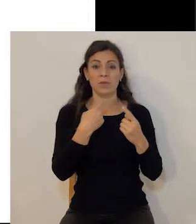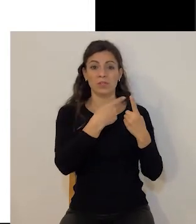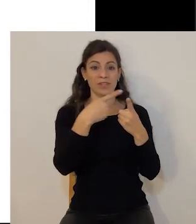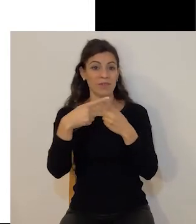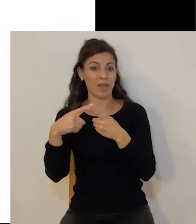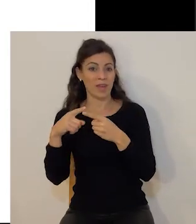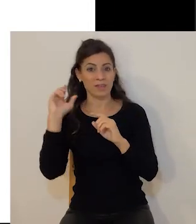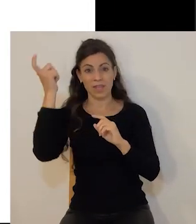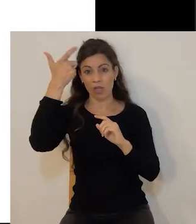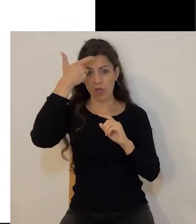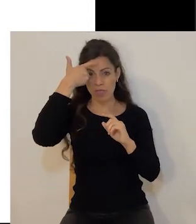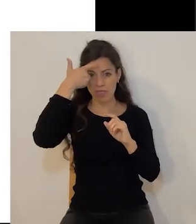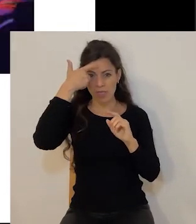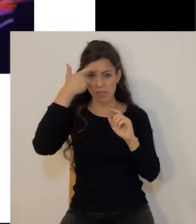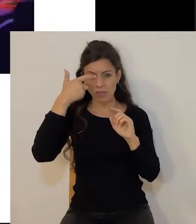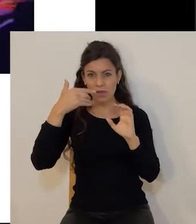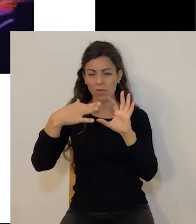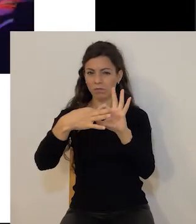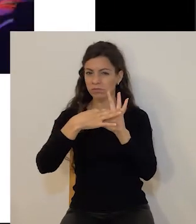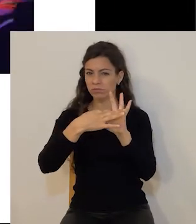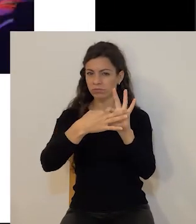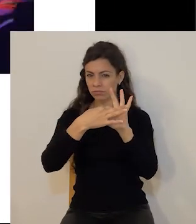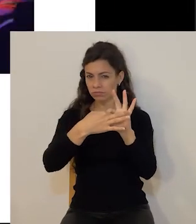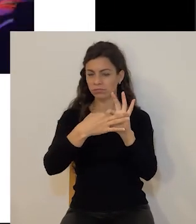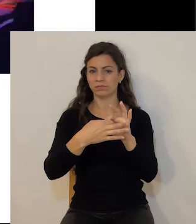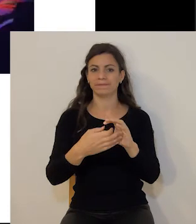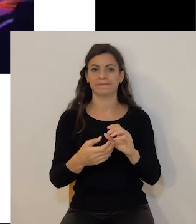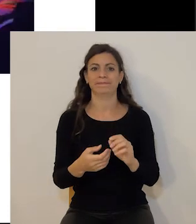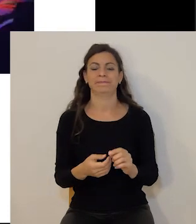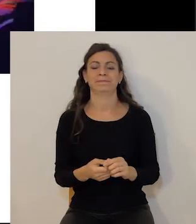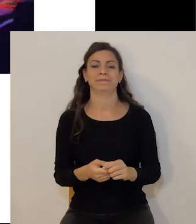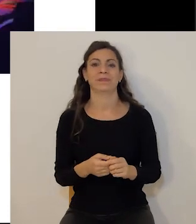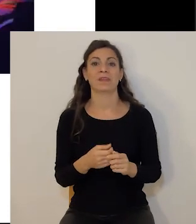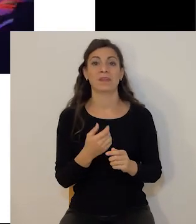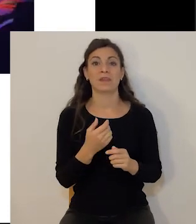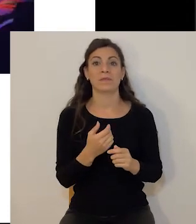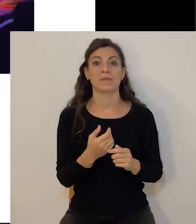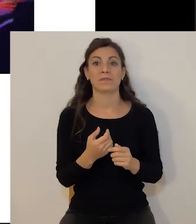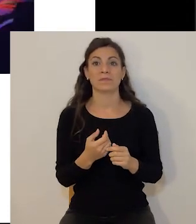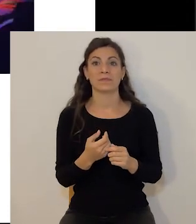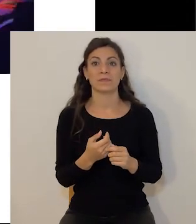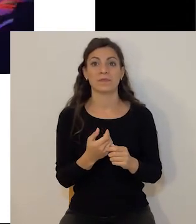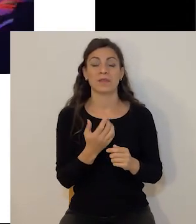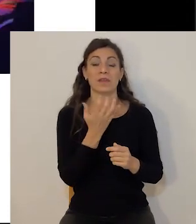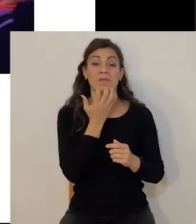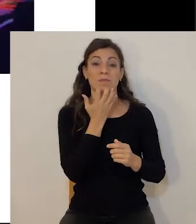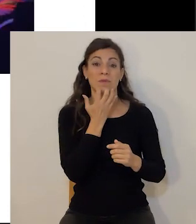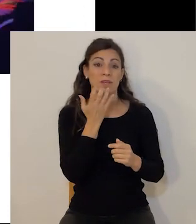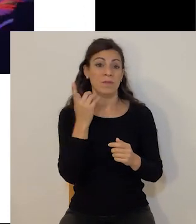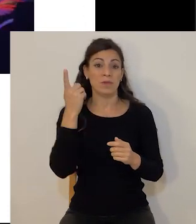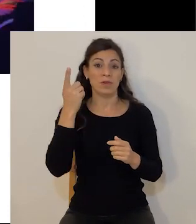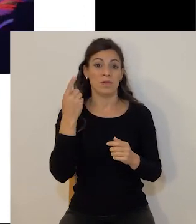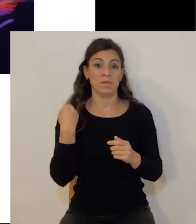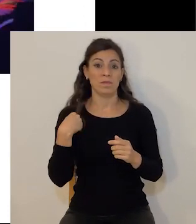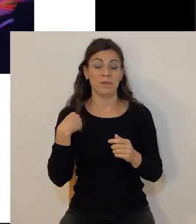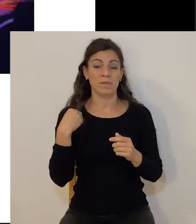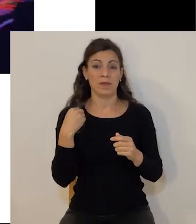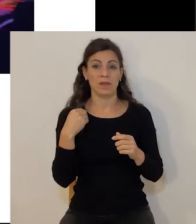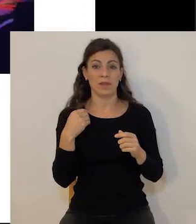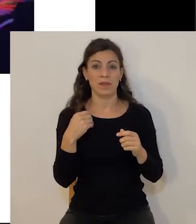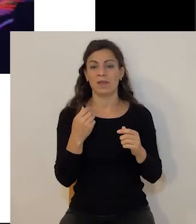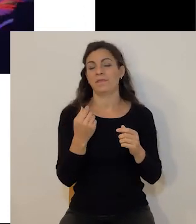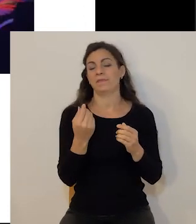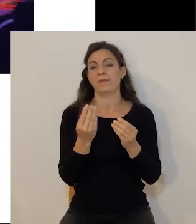diferentes conceptos que nos puedan aportar, ¿no? Como todo esto eran dinámicas para hacer con vosotros, pues fijaros, esta imagen de